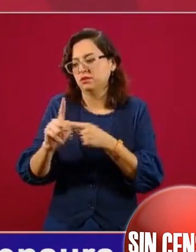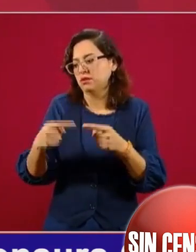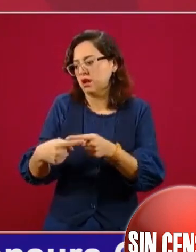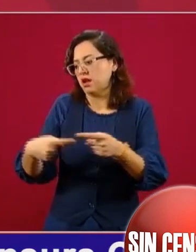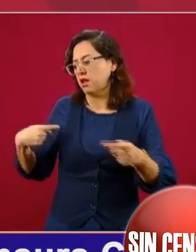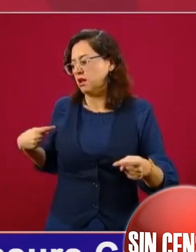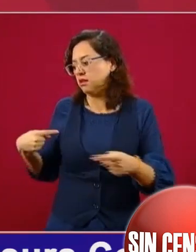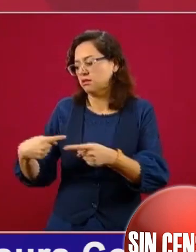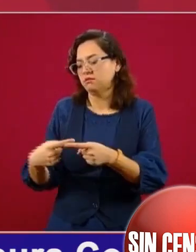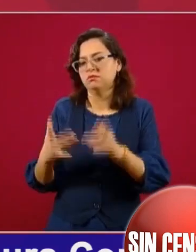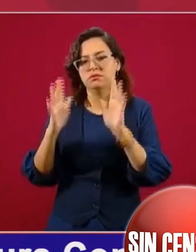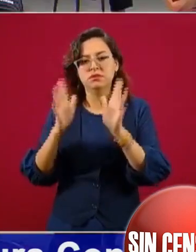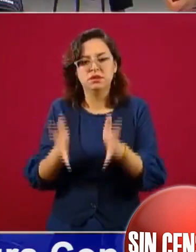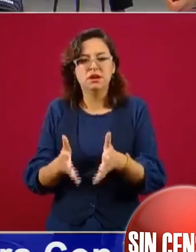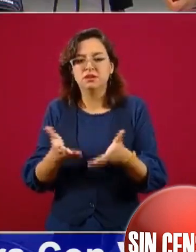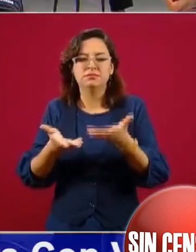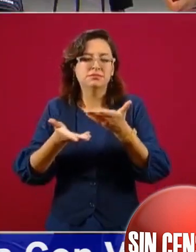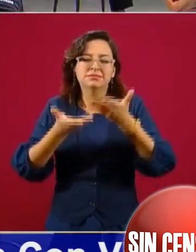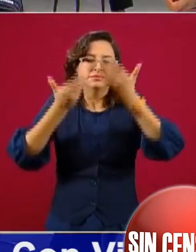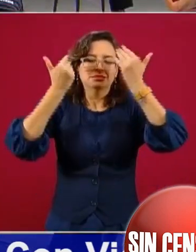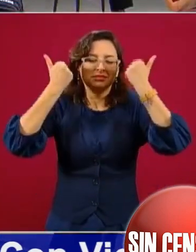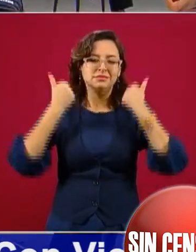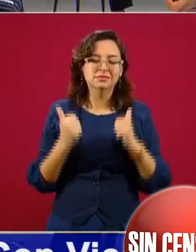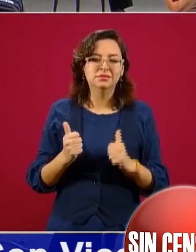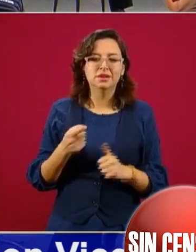fin, que sea flexible,